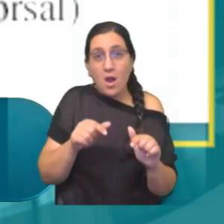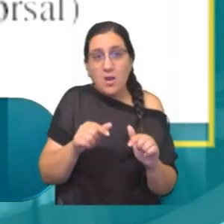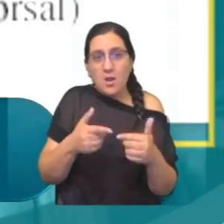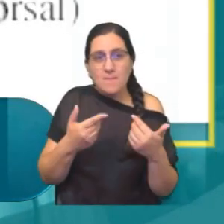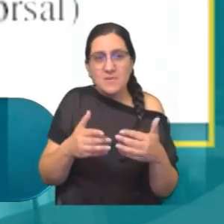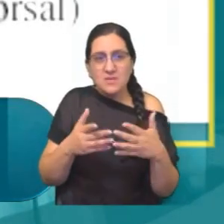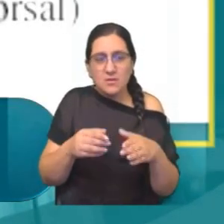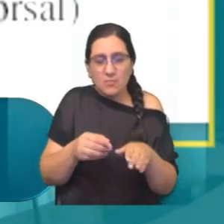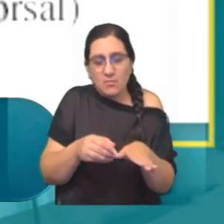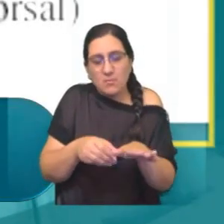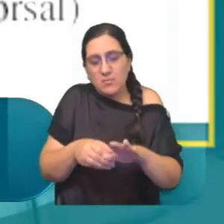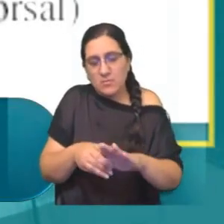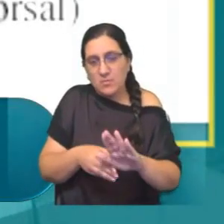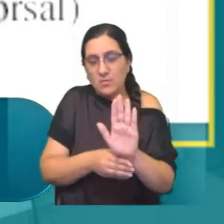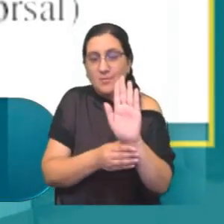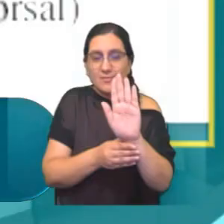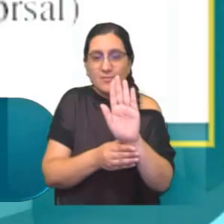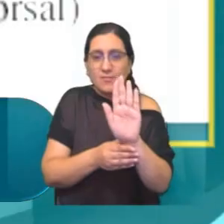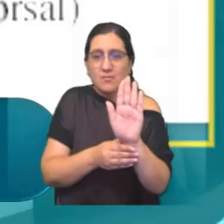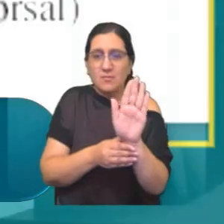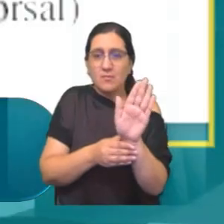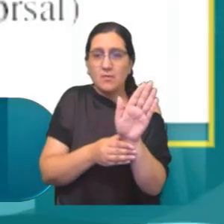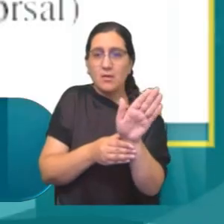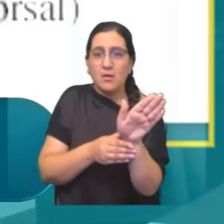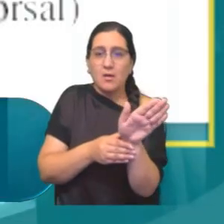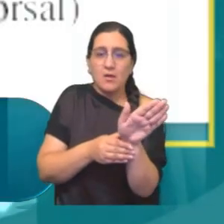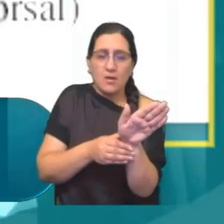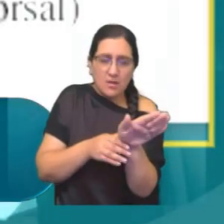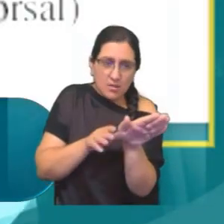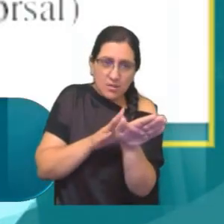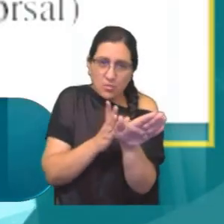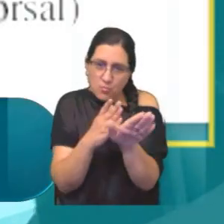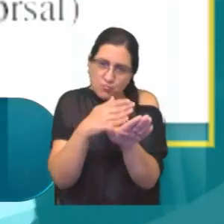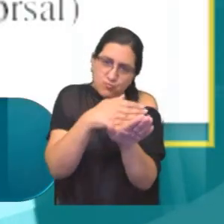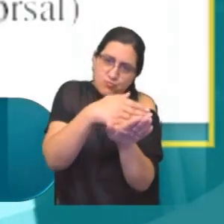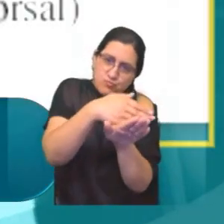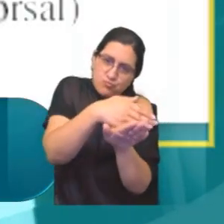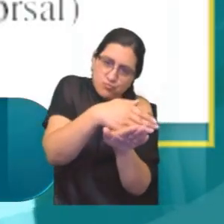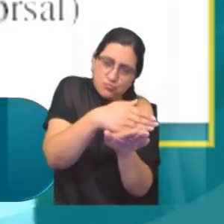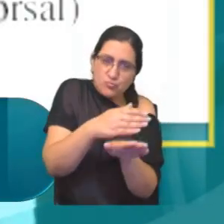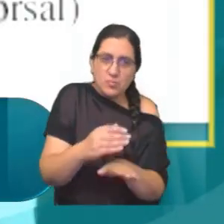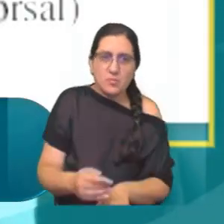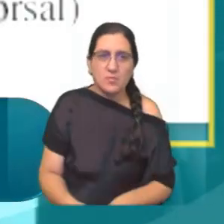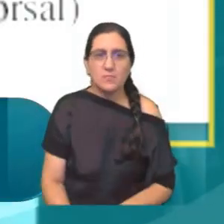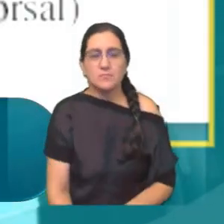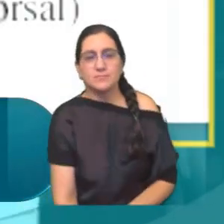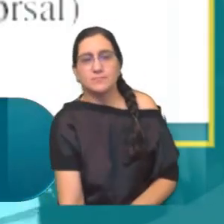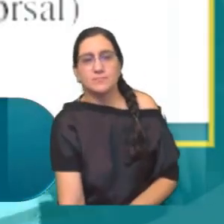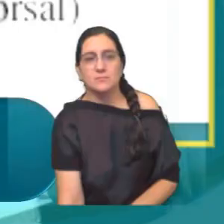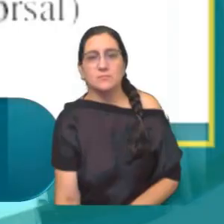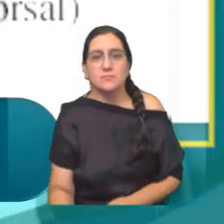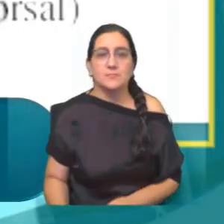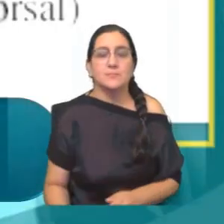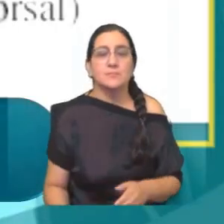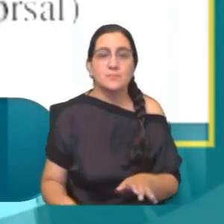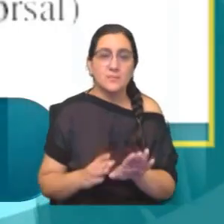haber desviaciones de la mano, principalmente a lo que nosotros denominamos sector cubital, que es este, mira, hacia el dedo chiquito,